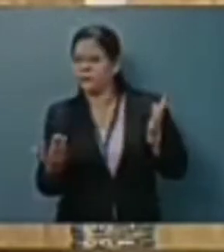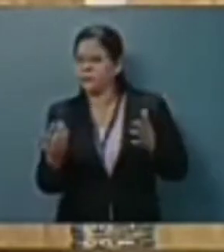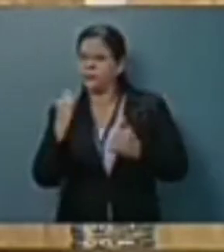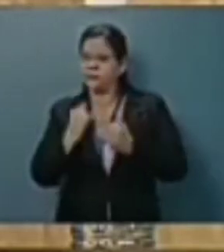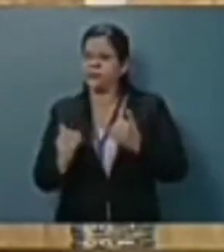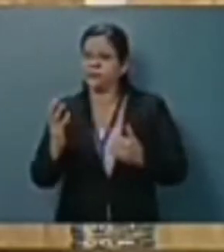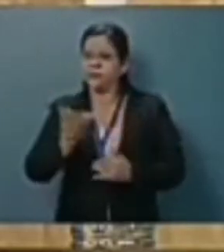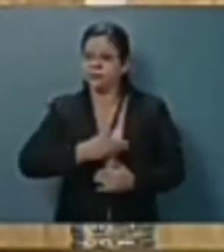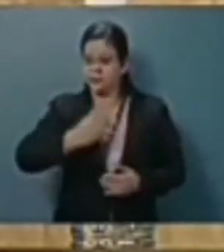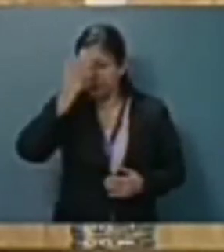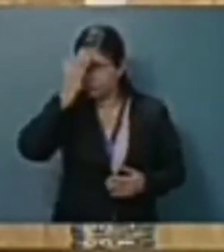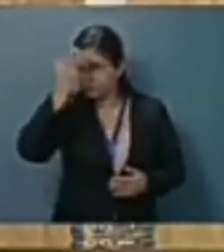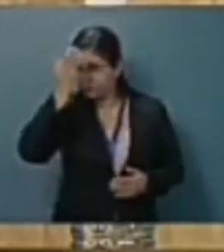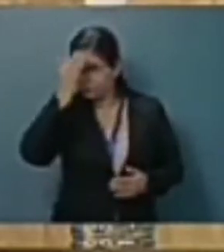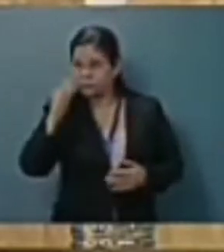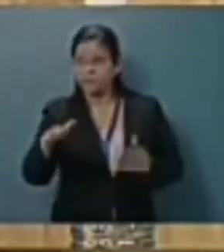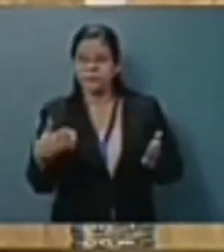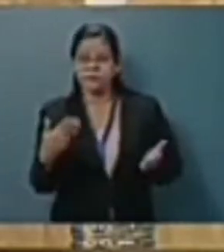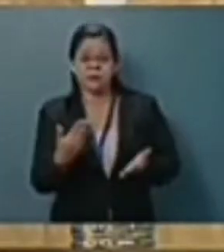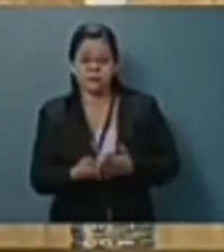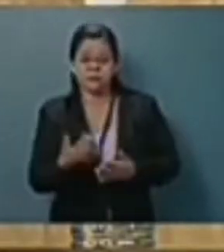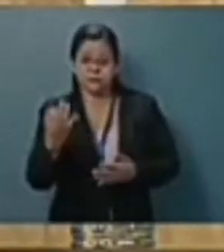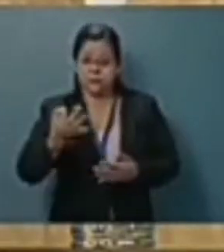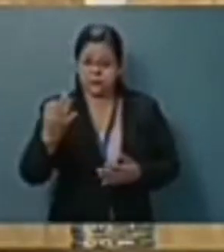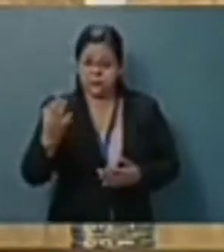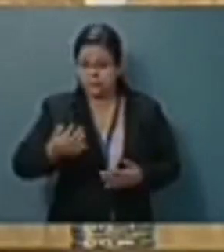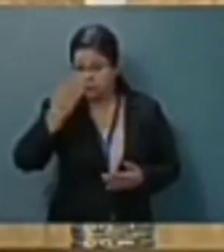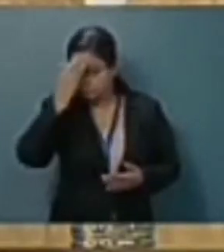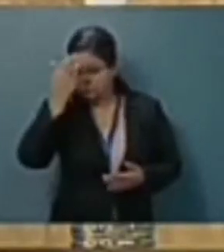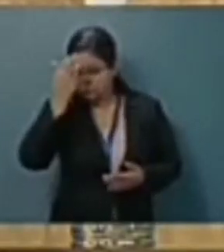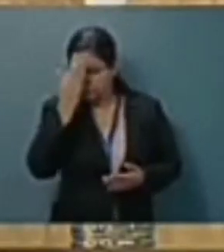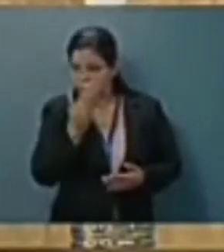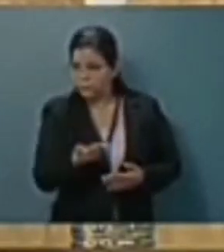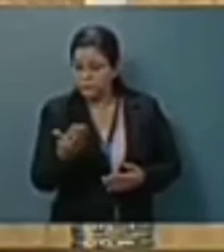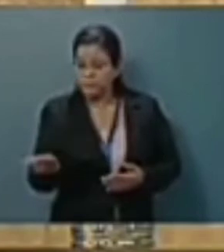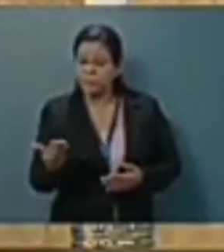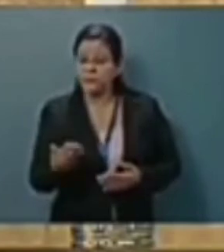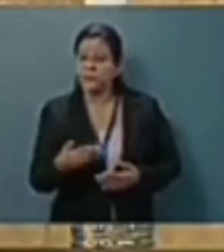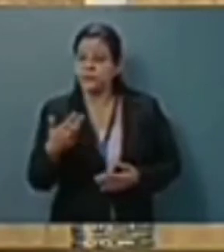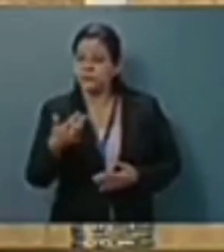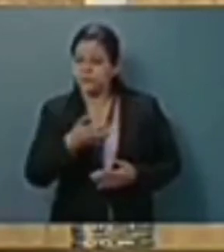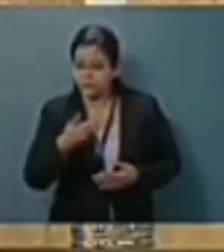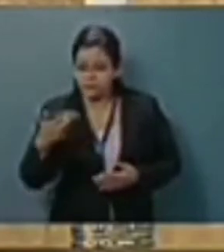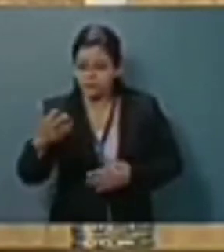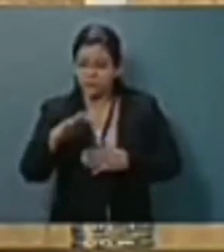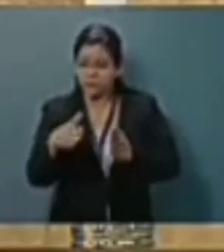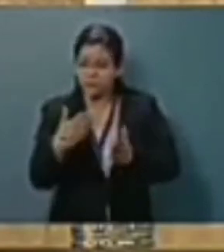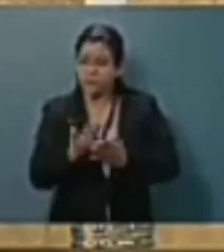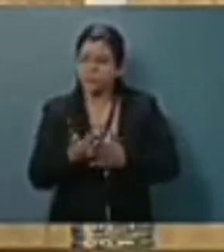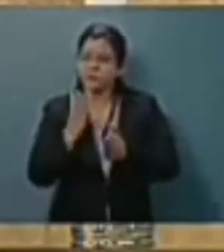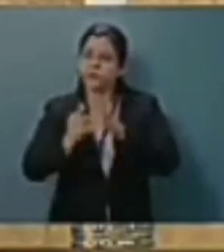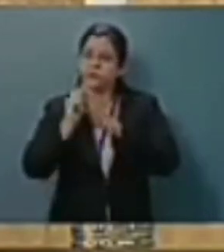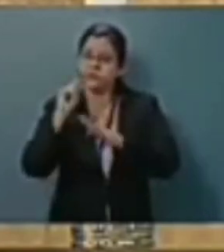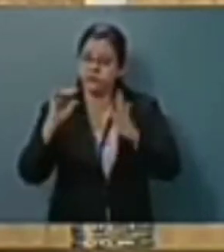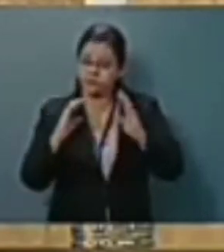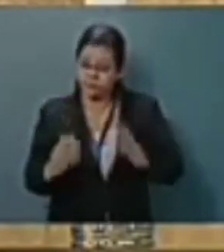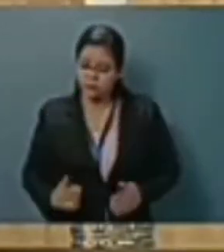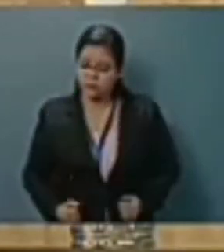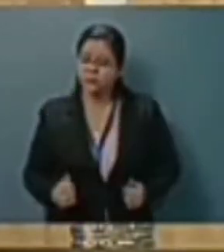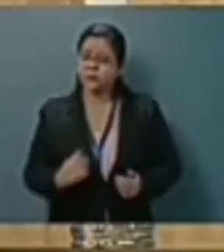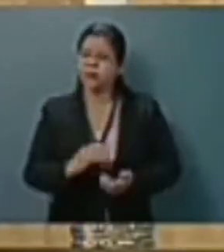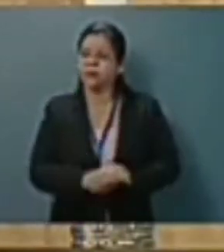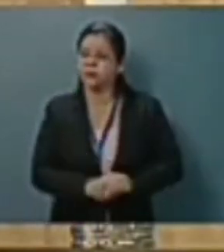de conocer a los sectores, tenemos que conocer las herramientas y las facultades que tienen todas las instituciones de gobierno.